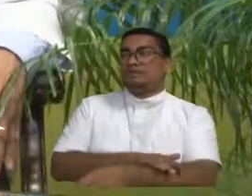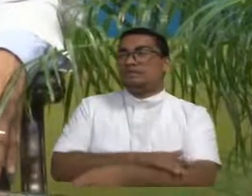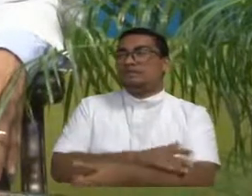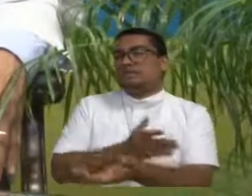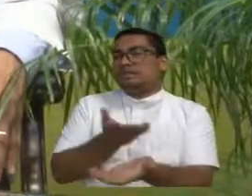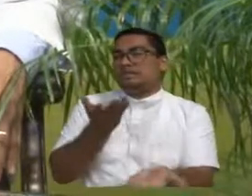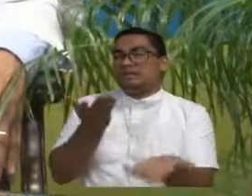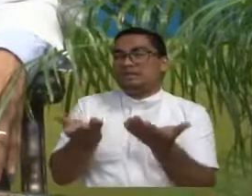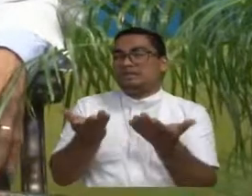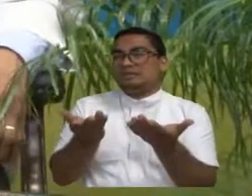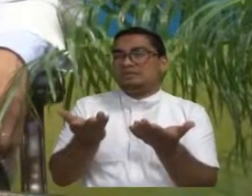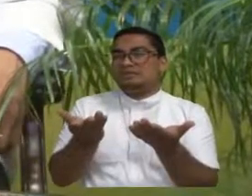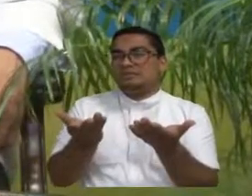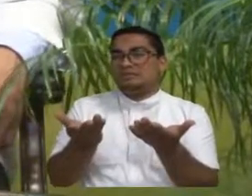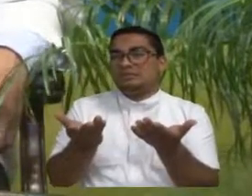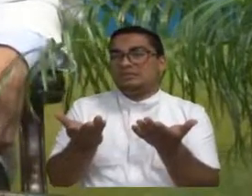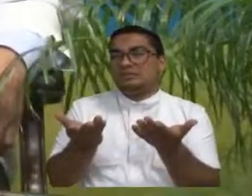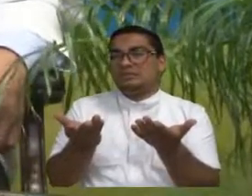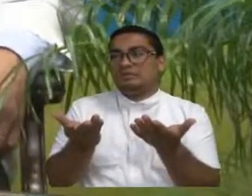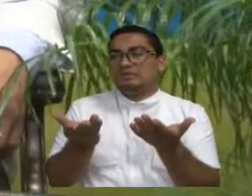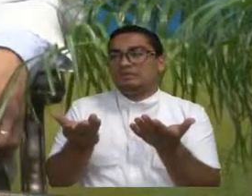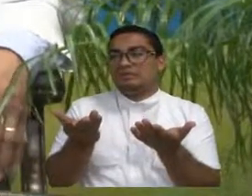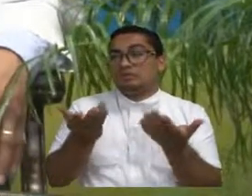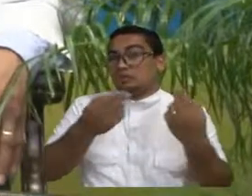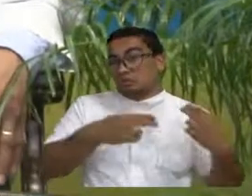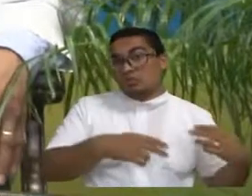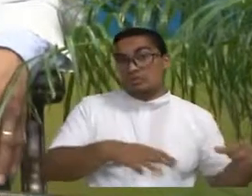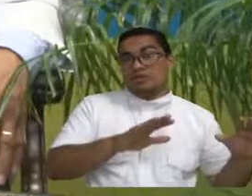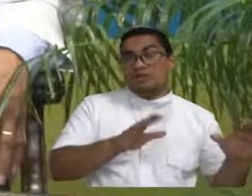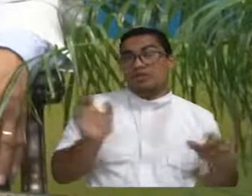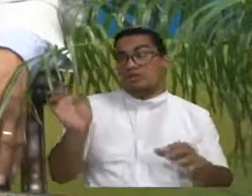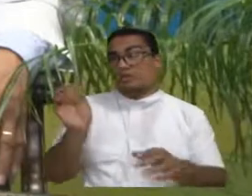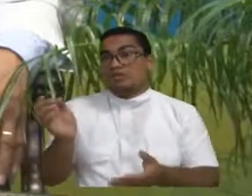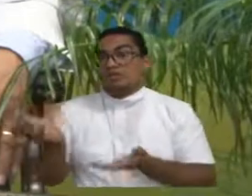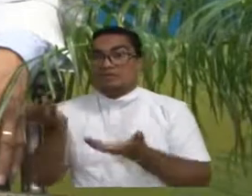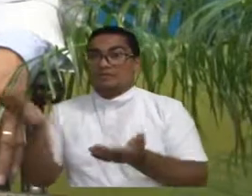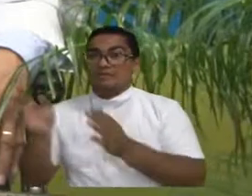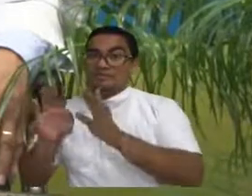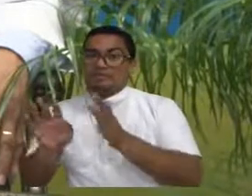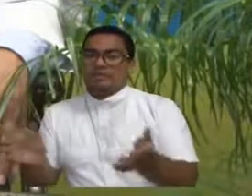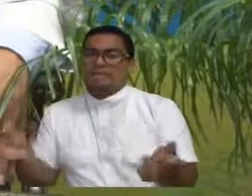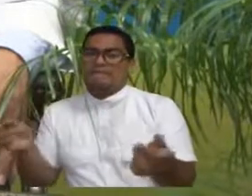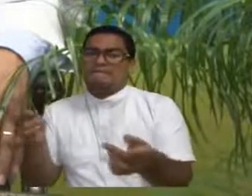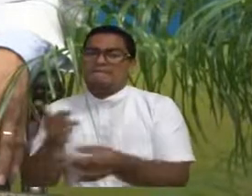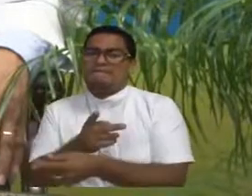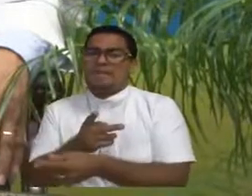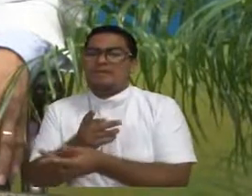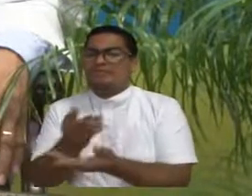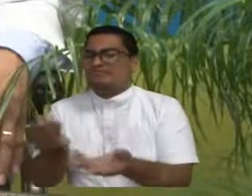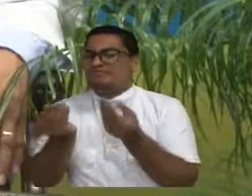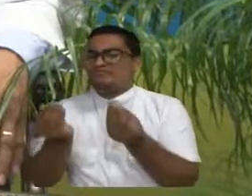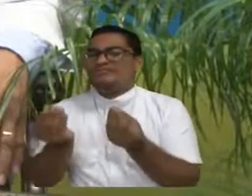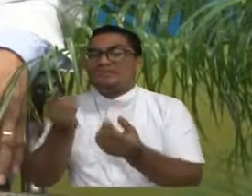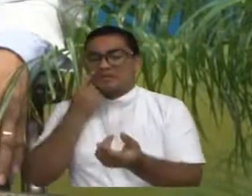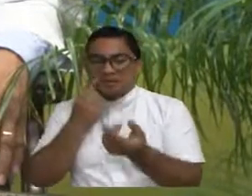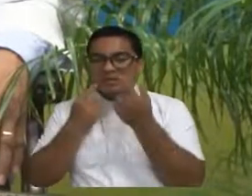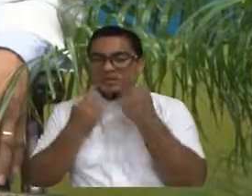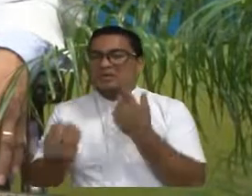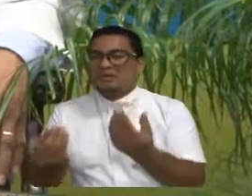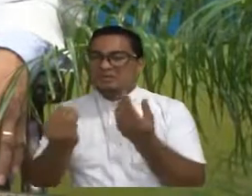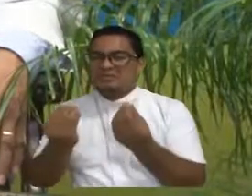son normales y cuáles son los síntomas que nos pueden dar una alarma de que sí, esta persona